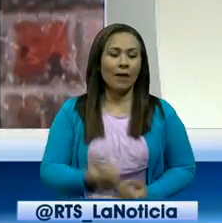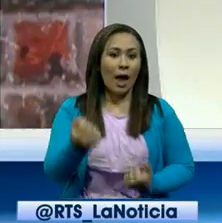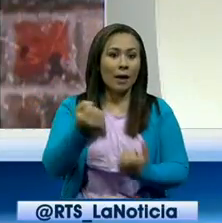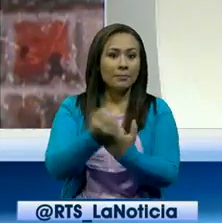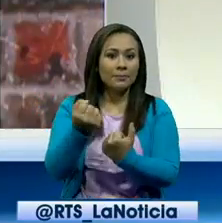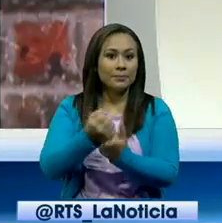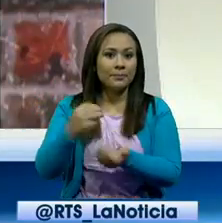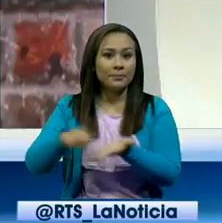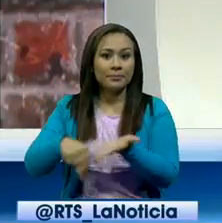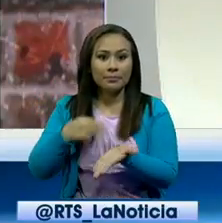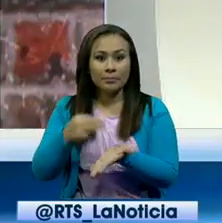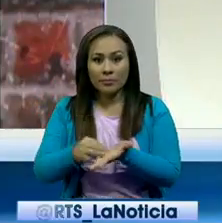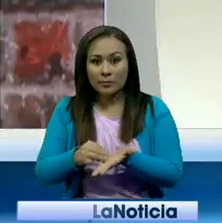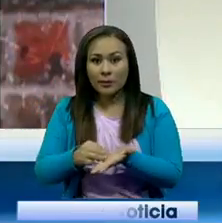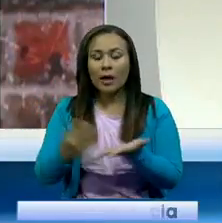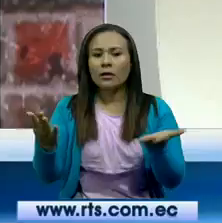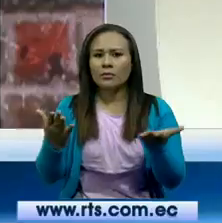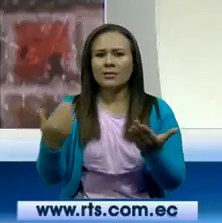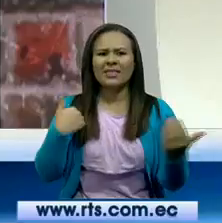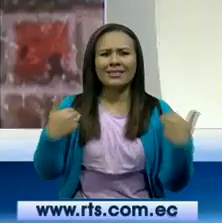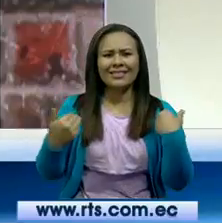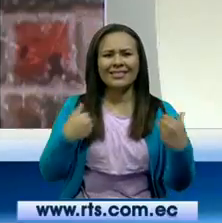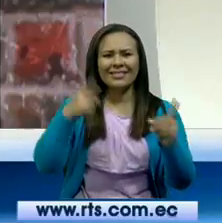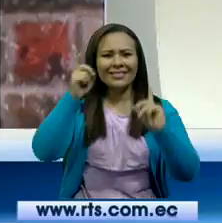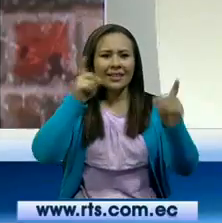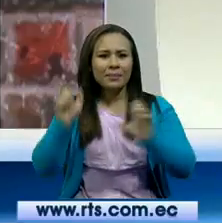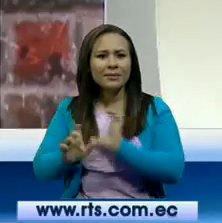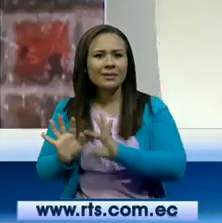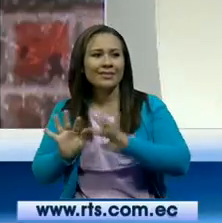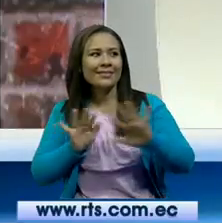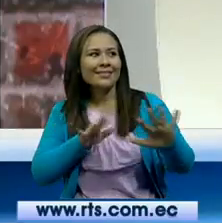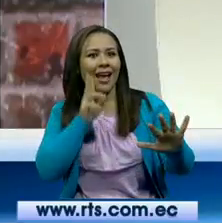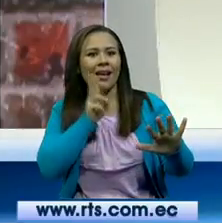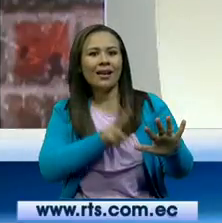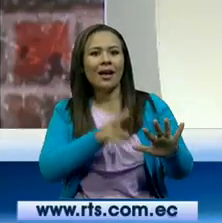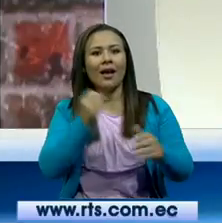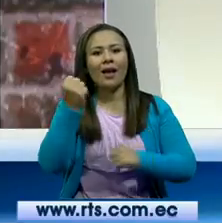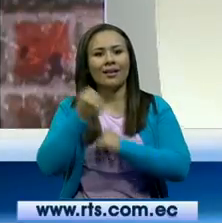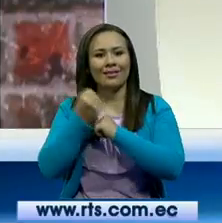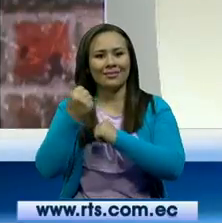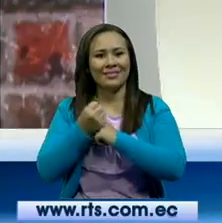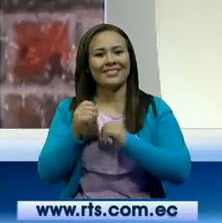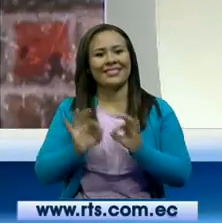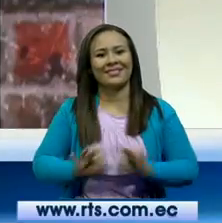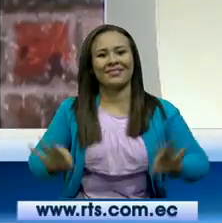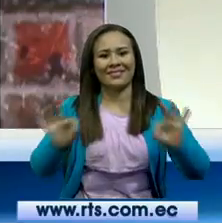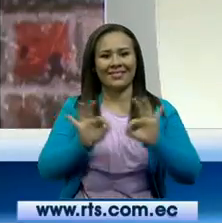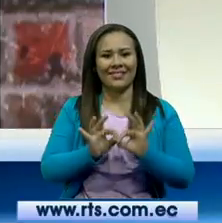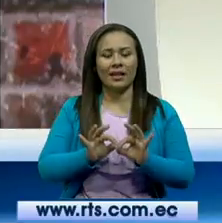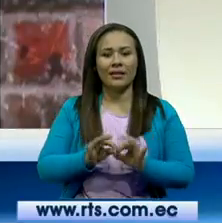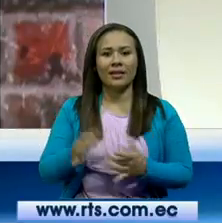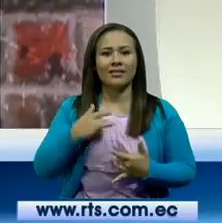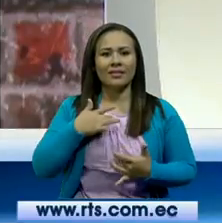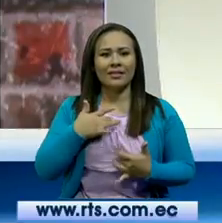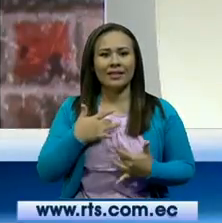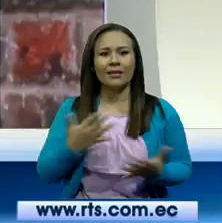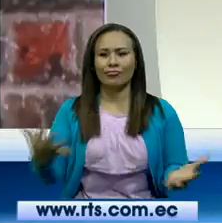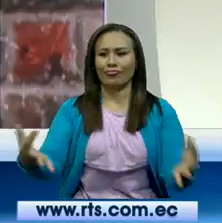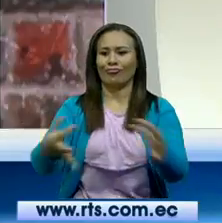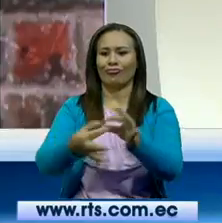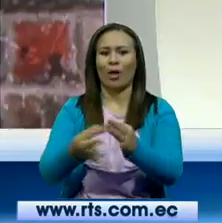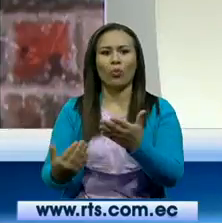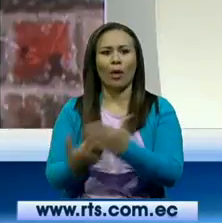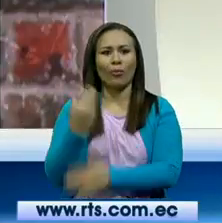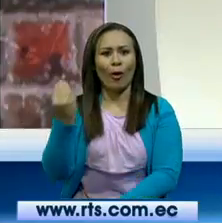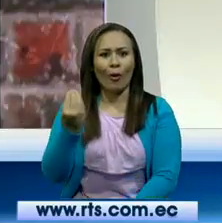a manabí donde se apoya el arte escénico y representa muchísimo sobre todo estar con una nueva generación